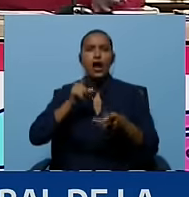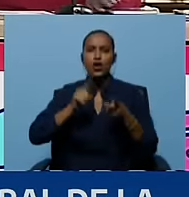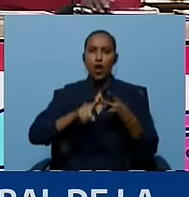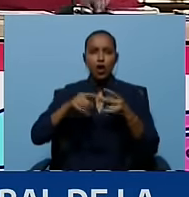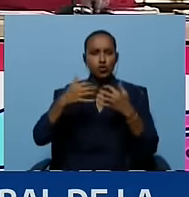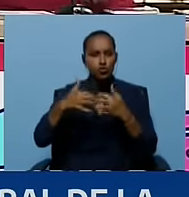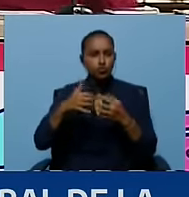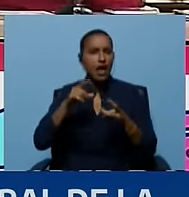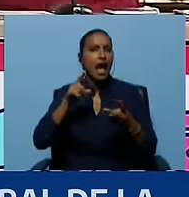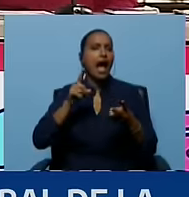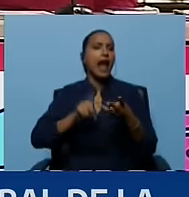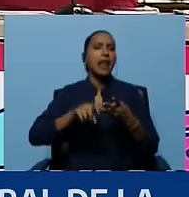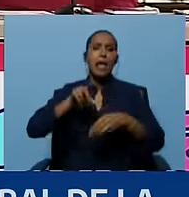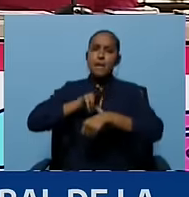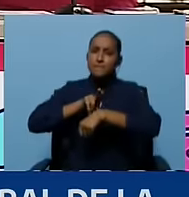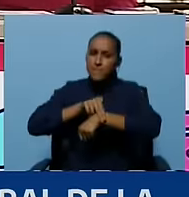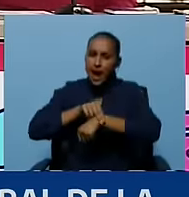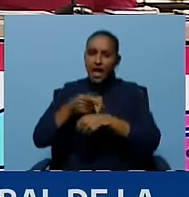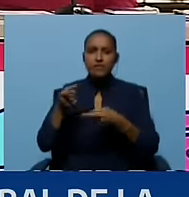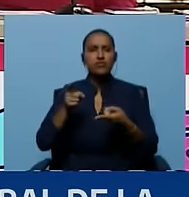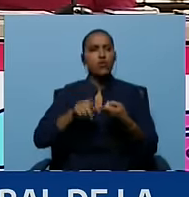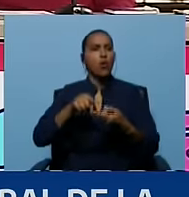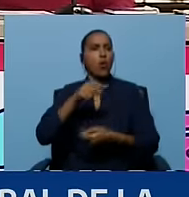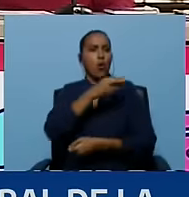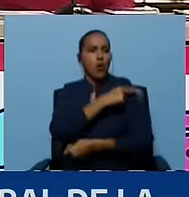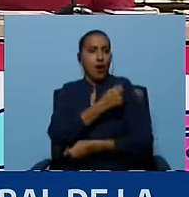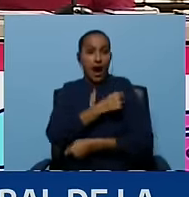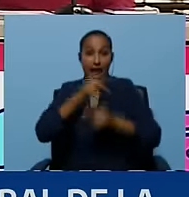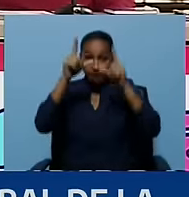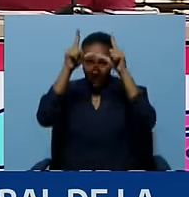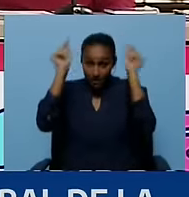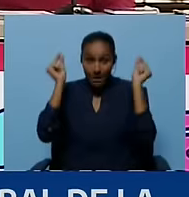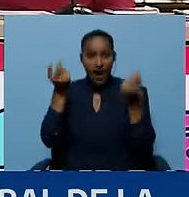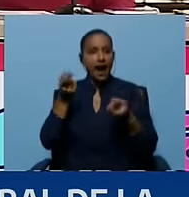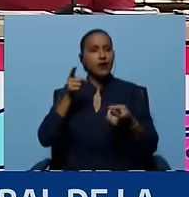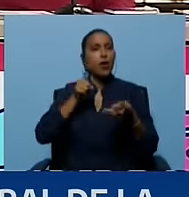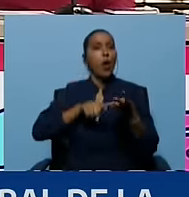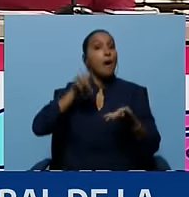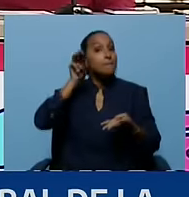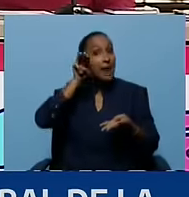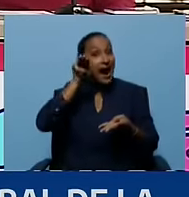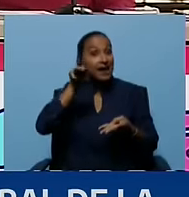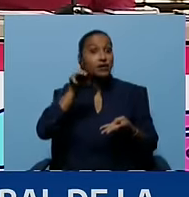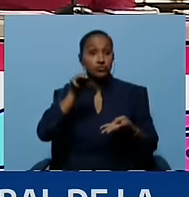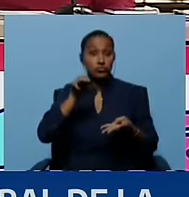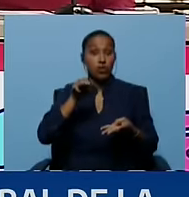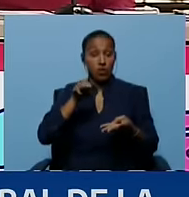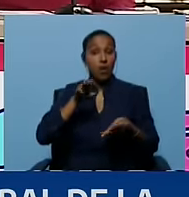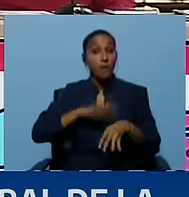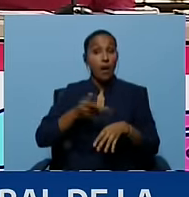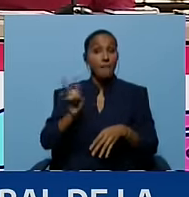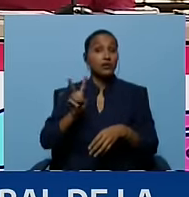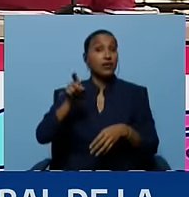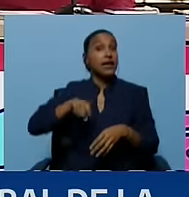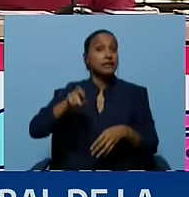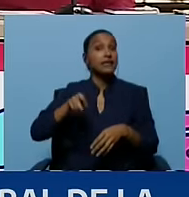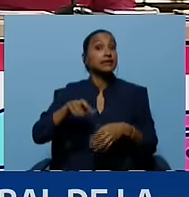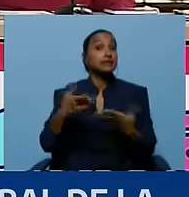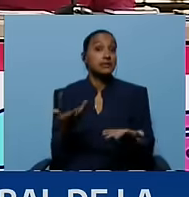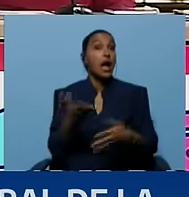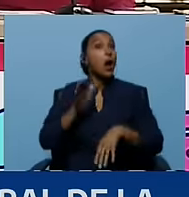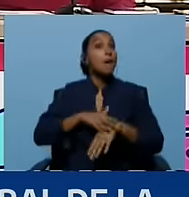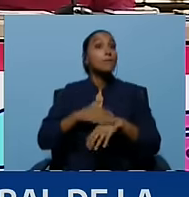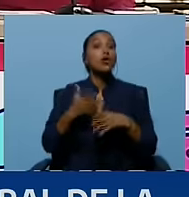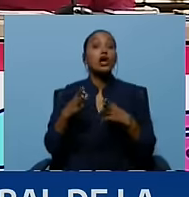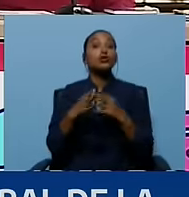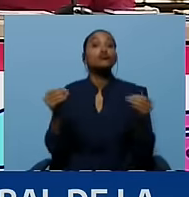civiles, médicos, enfermeros, maestros, para formar lo que necesita el país. Porque casi todos los